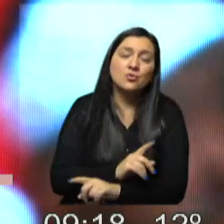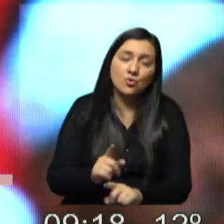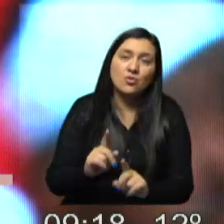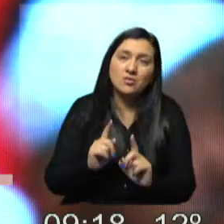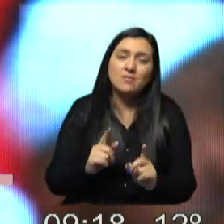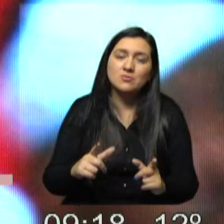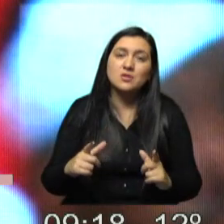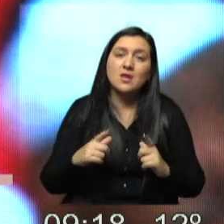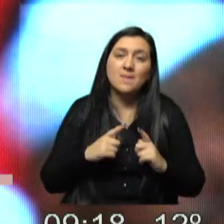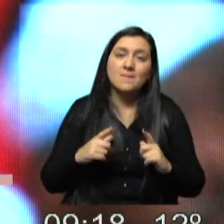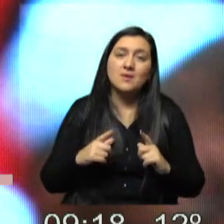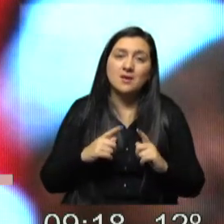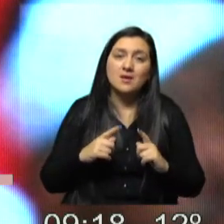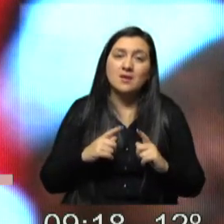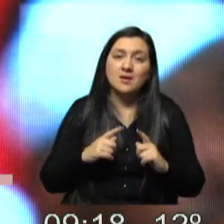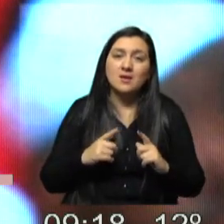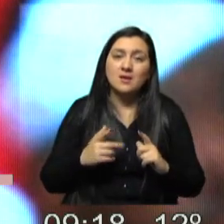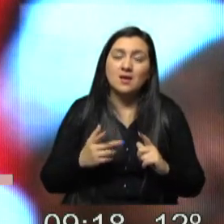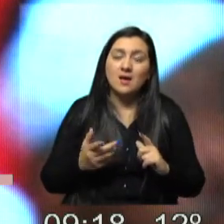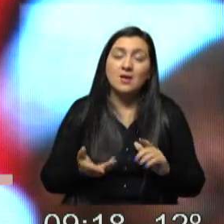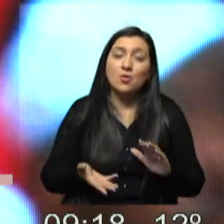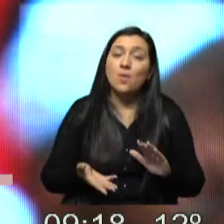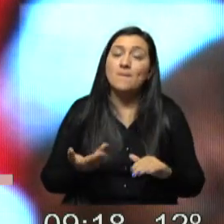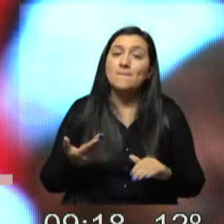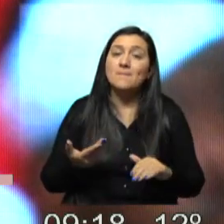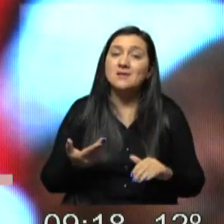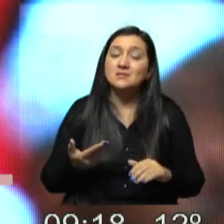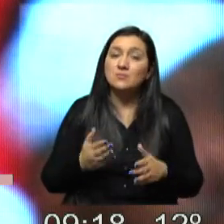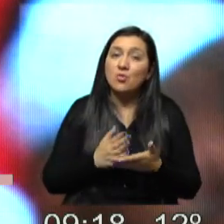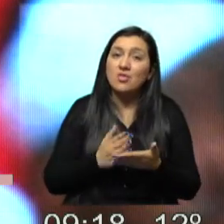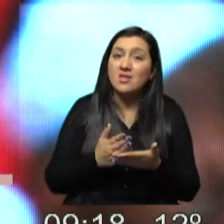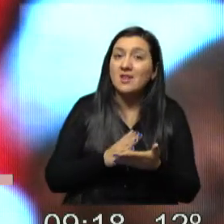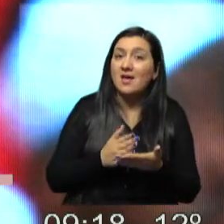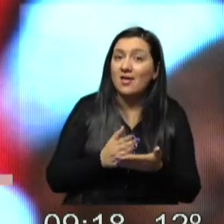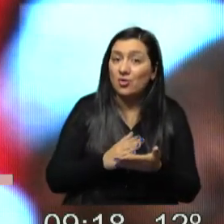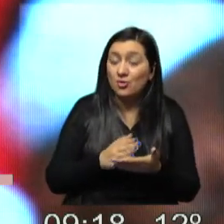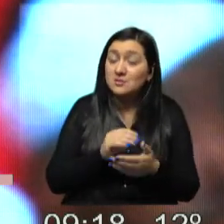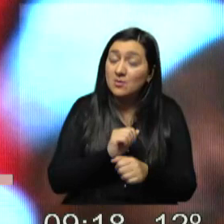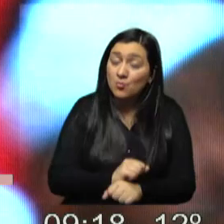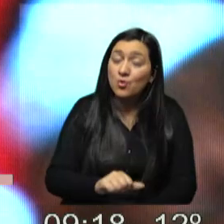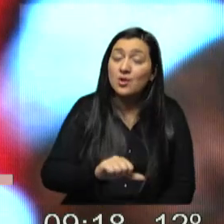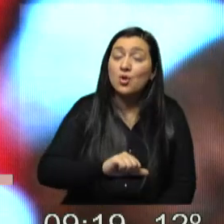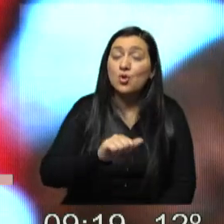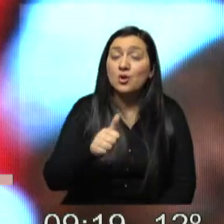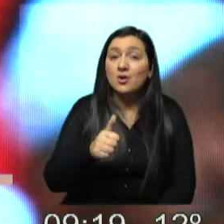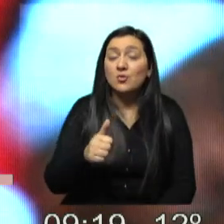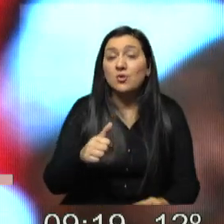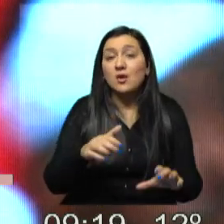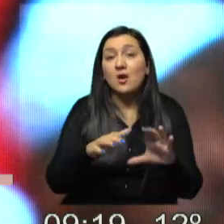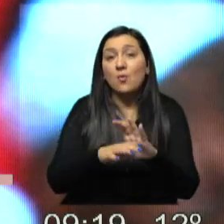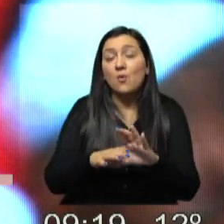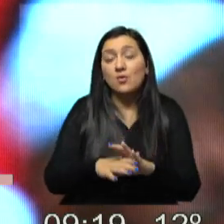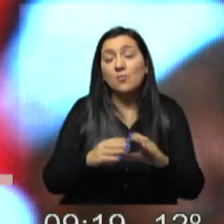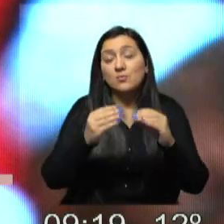esperar algo bastante más, bastante más moderado, que se puede lograr con una concertación de elaboración